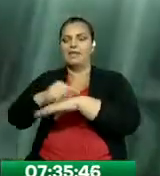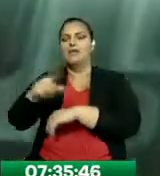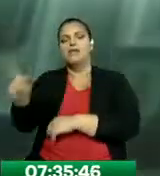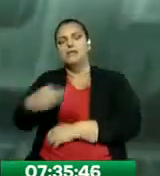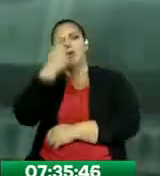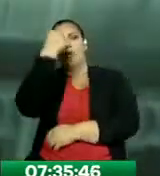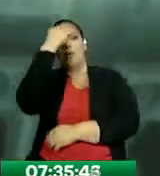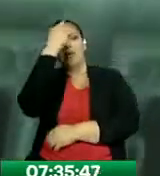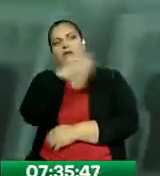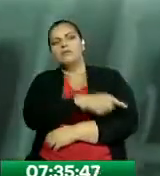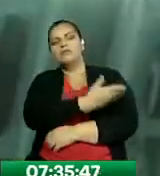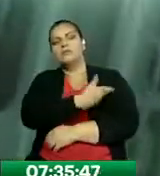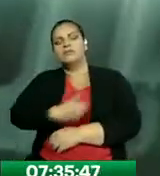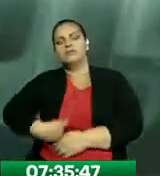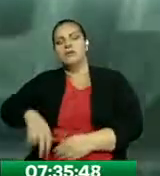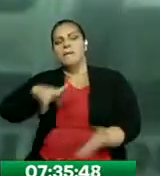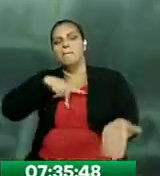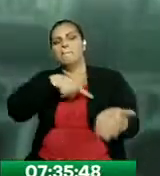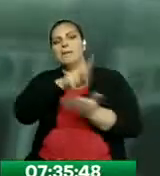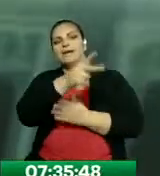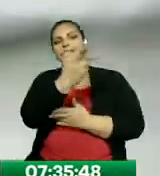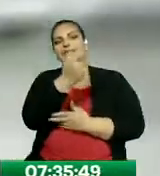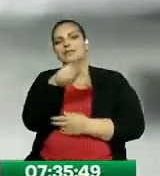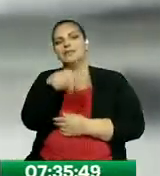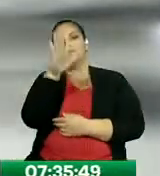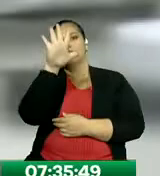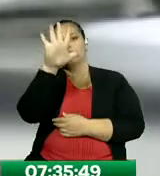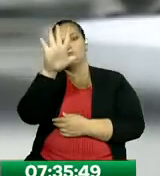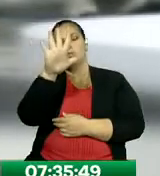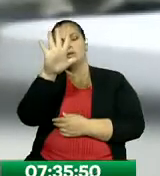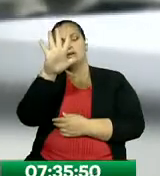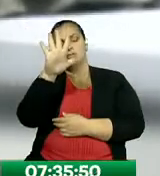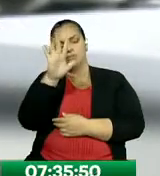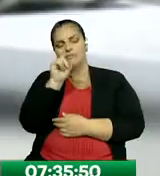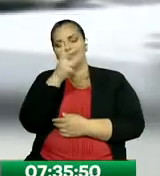fueron devueltos por la misma empresa en 2017, esto luego de las